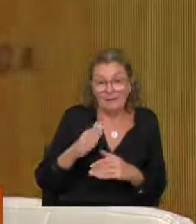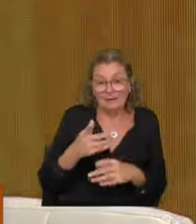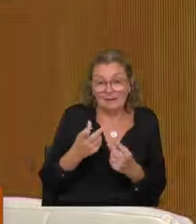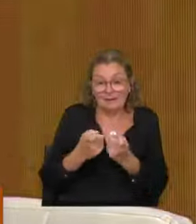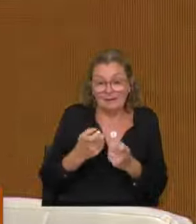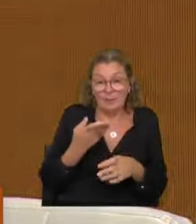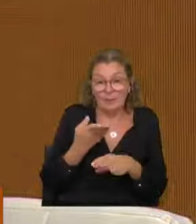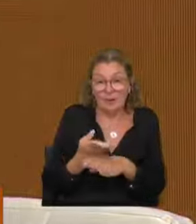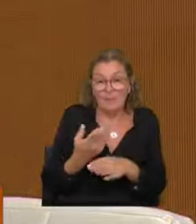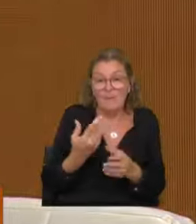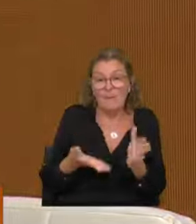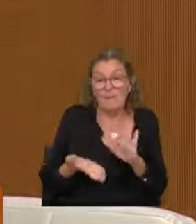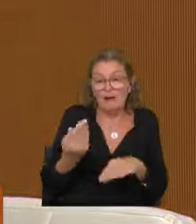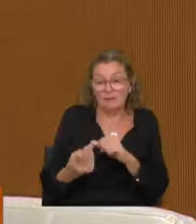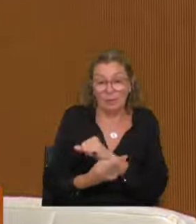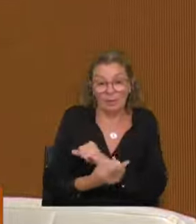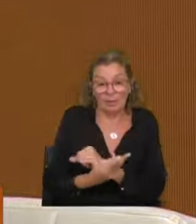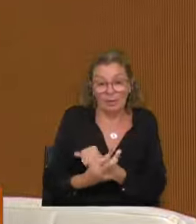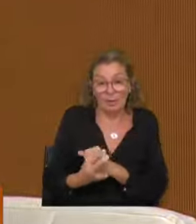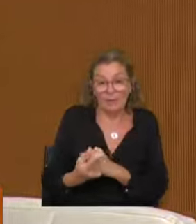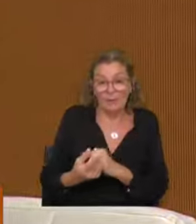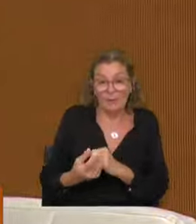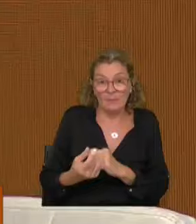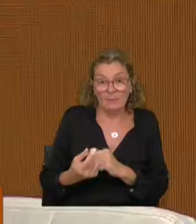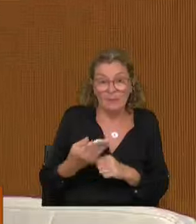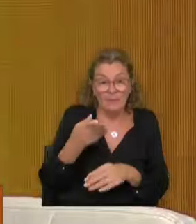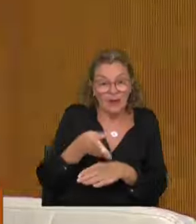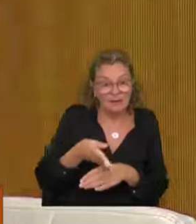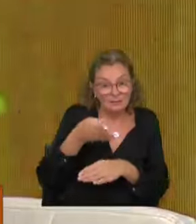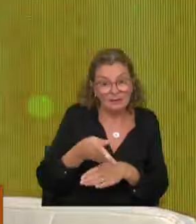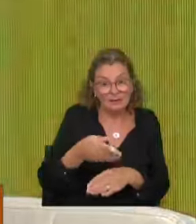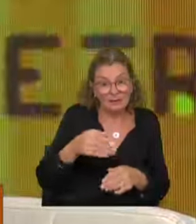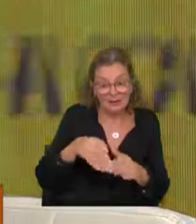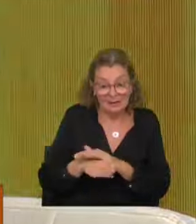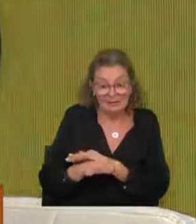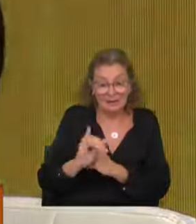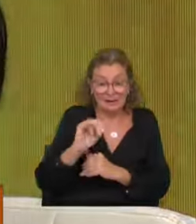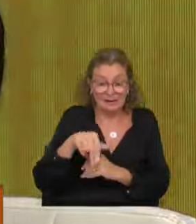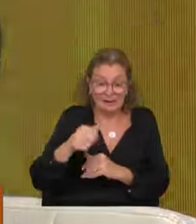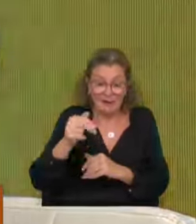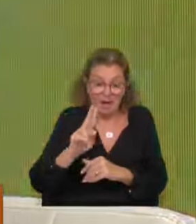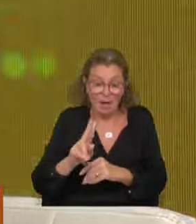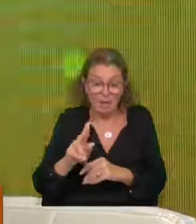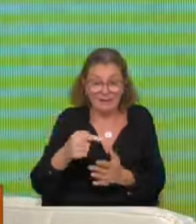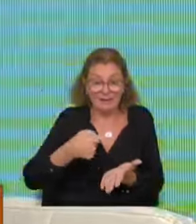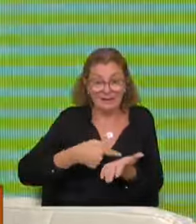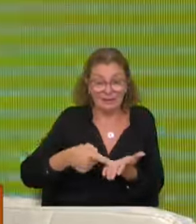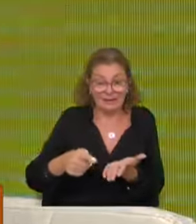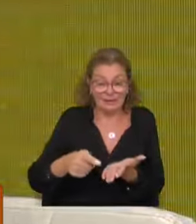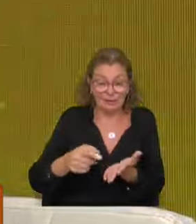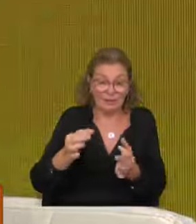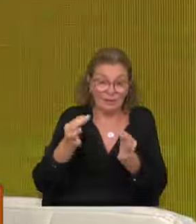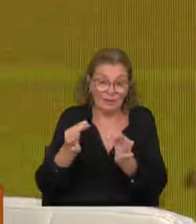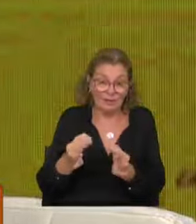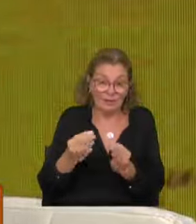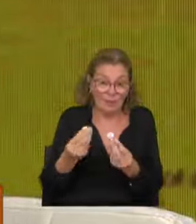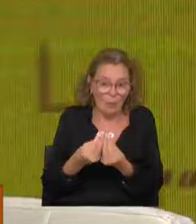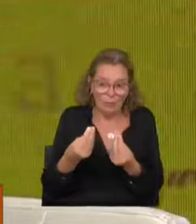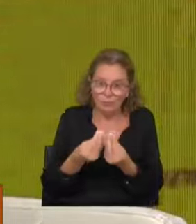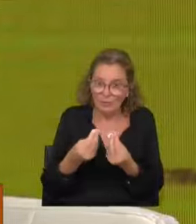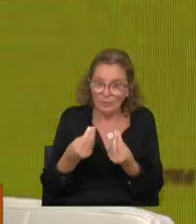mayor desprotección mayores ingresos de niños niñas adolescentes del sistema de protección centros que están realmente desbordados